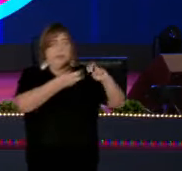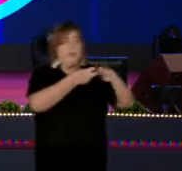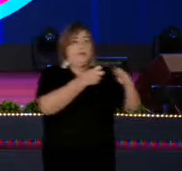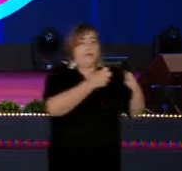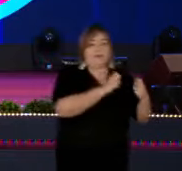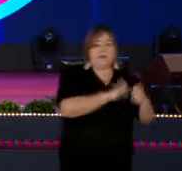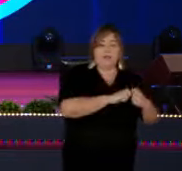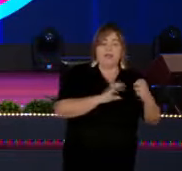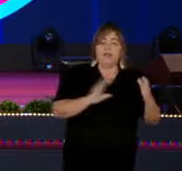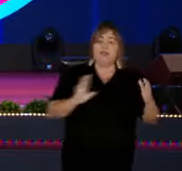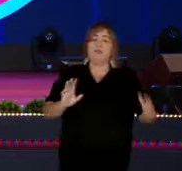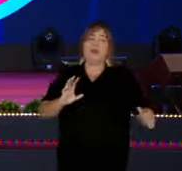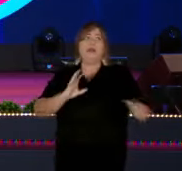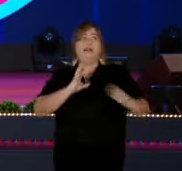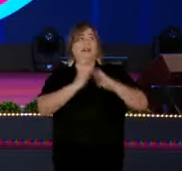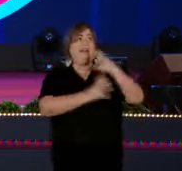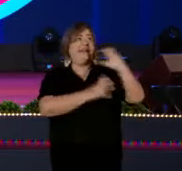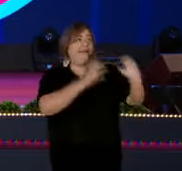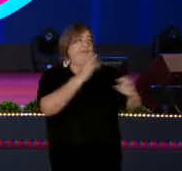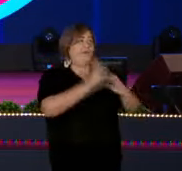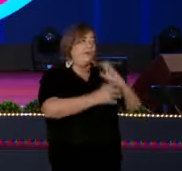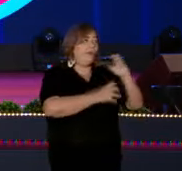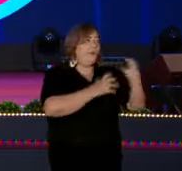De momento en el trabajo se te forma